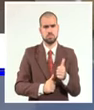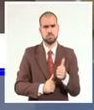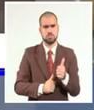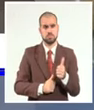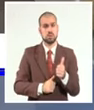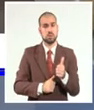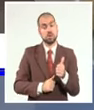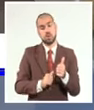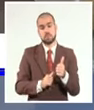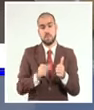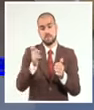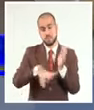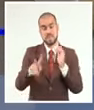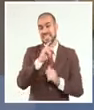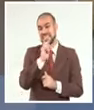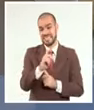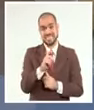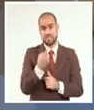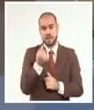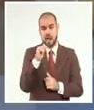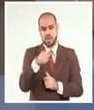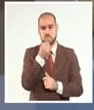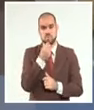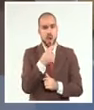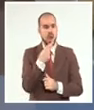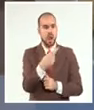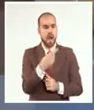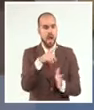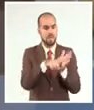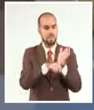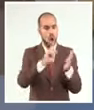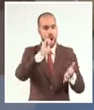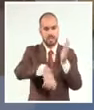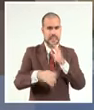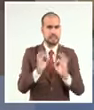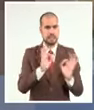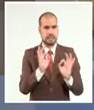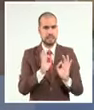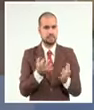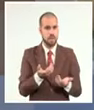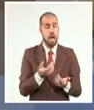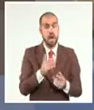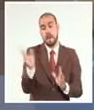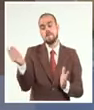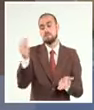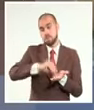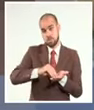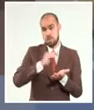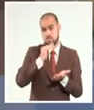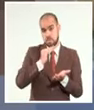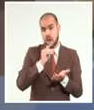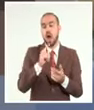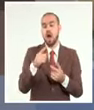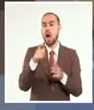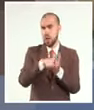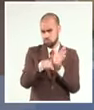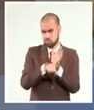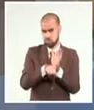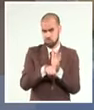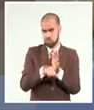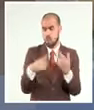no pude tener la facilidad aquí para contactar a un abogado, incluso recibí un abogado de oficio y pues nada, el abogado